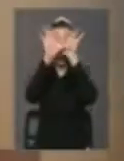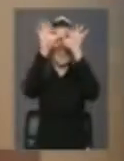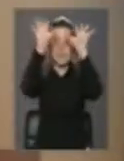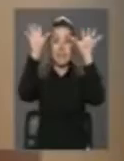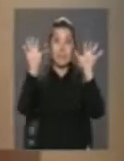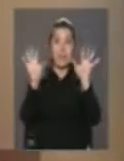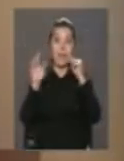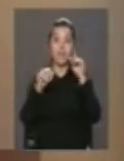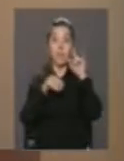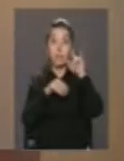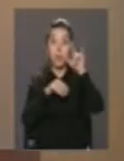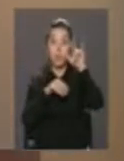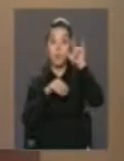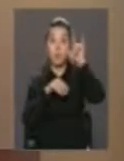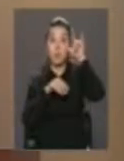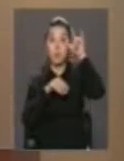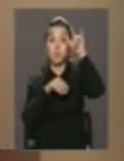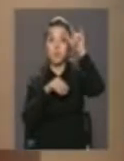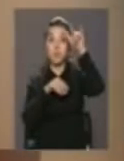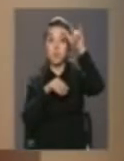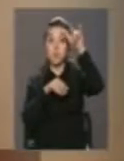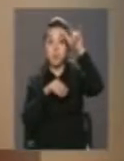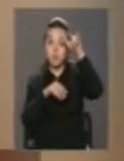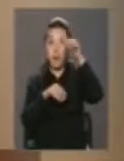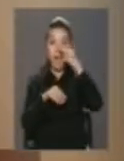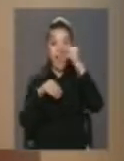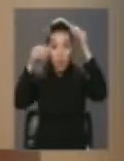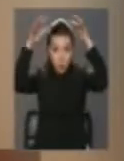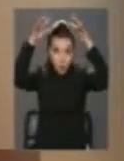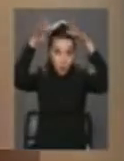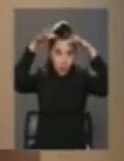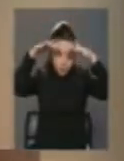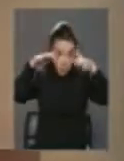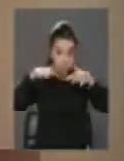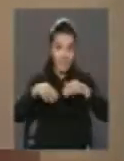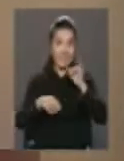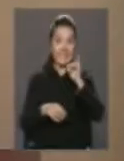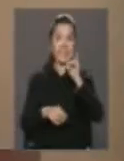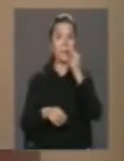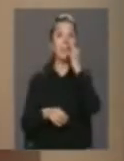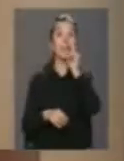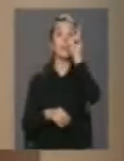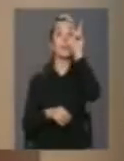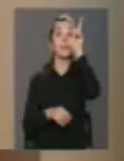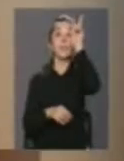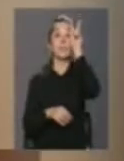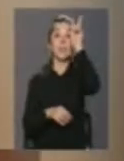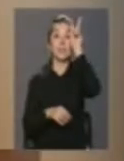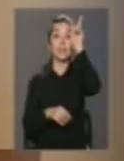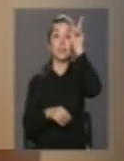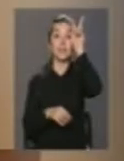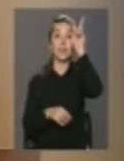va a pasar el supertanque. ¿Y nos vamos para todo? Pero mira para arriba, po, mira.